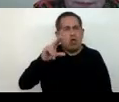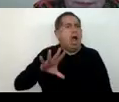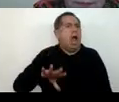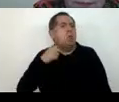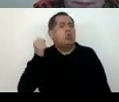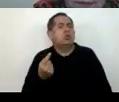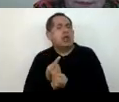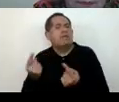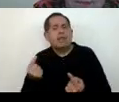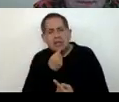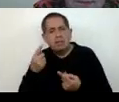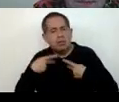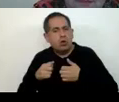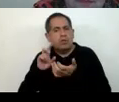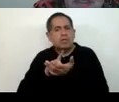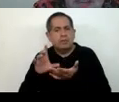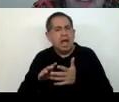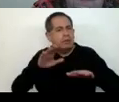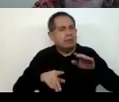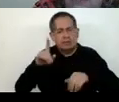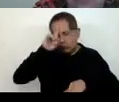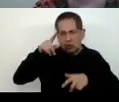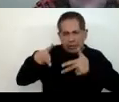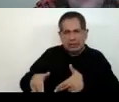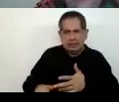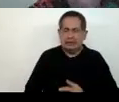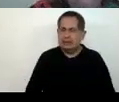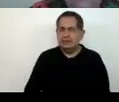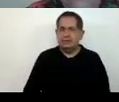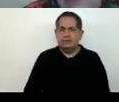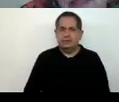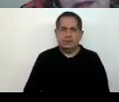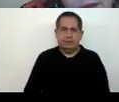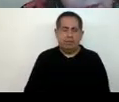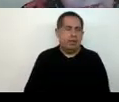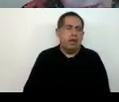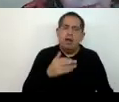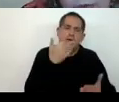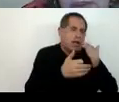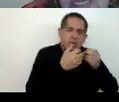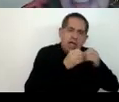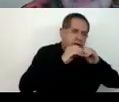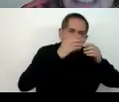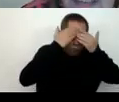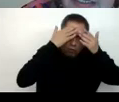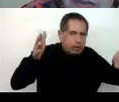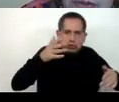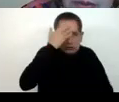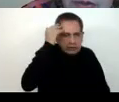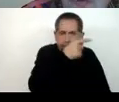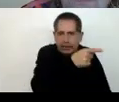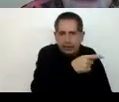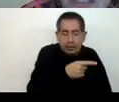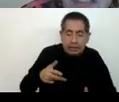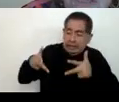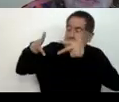personas con discapacidad? Bueno, por falta de información. O sea, la esterilización